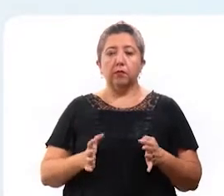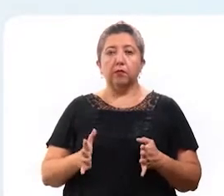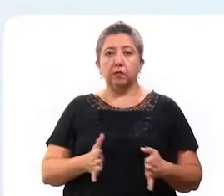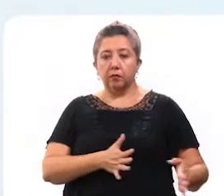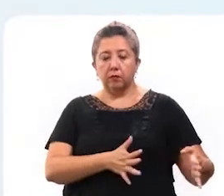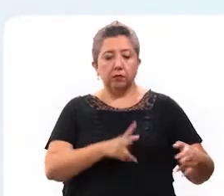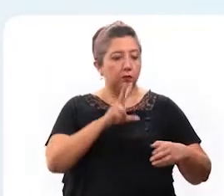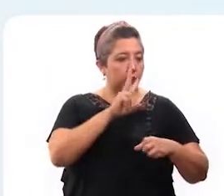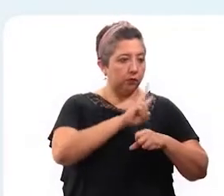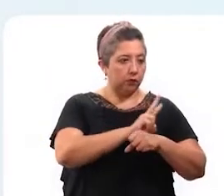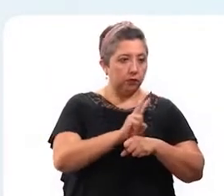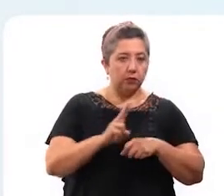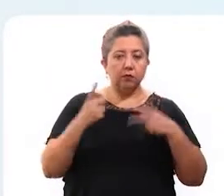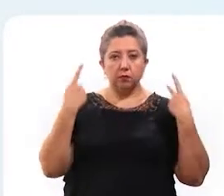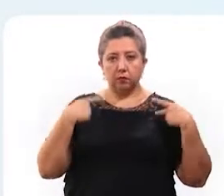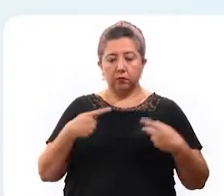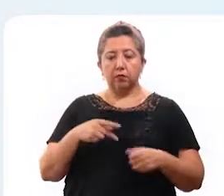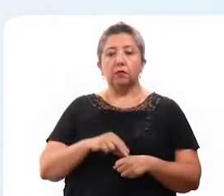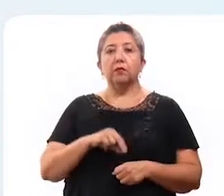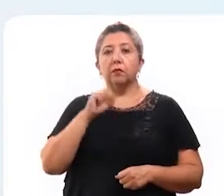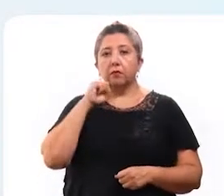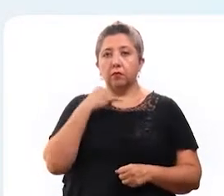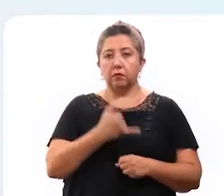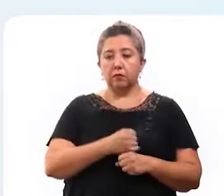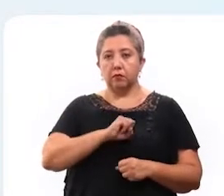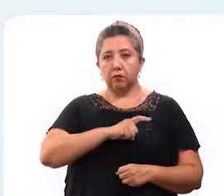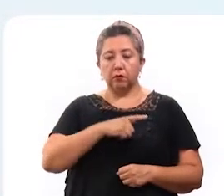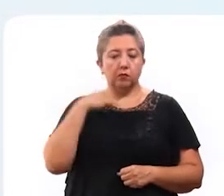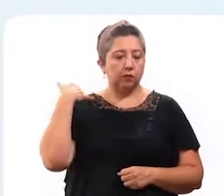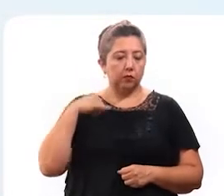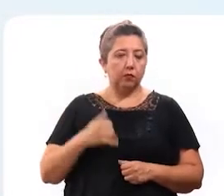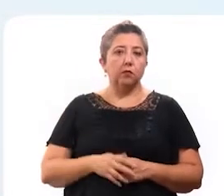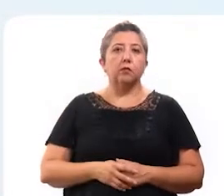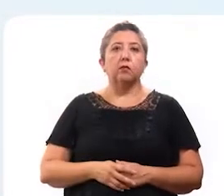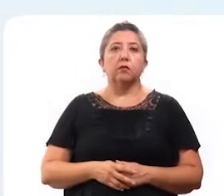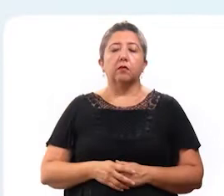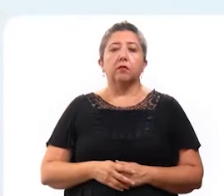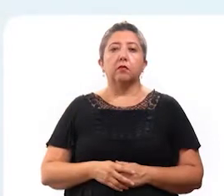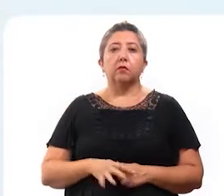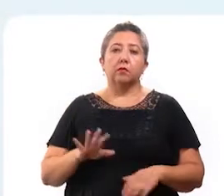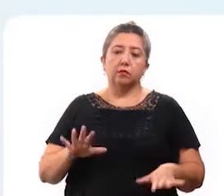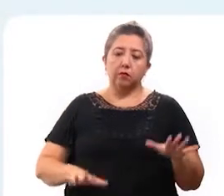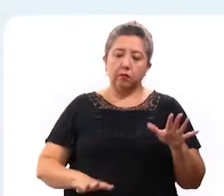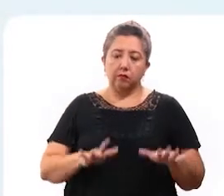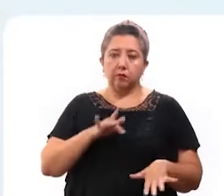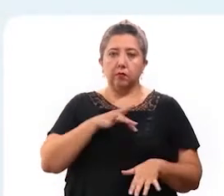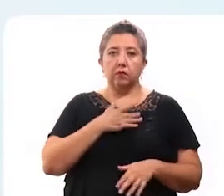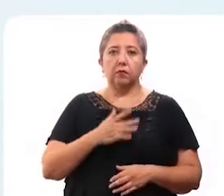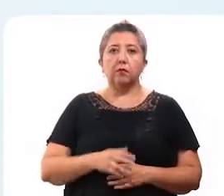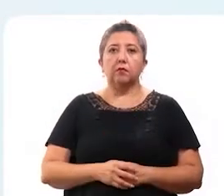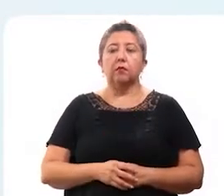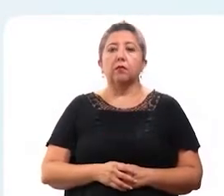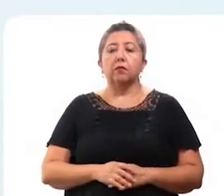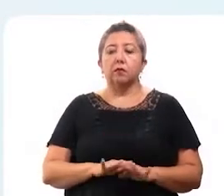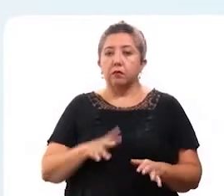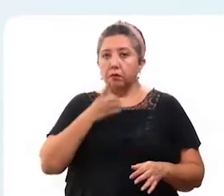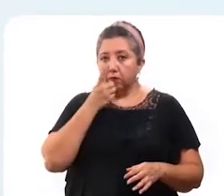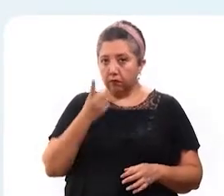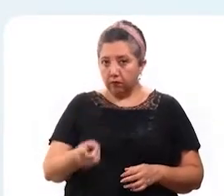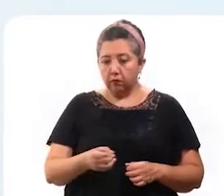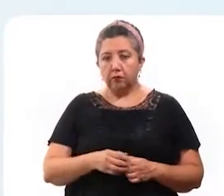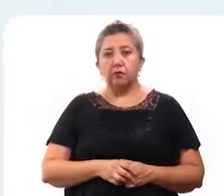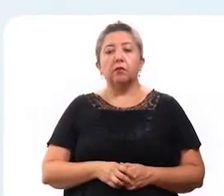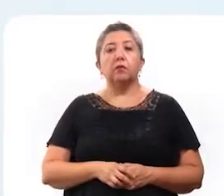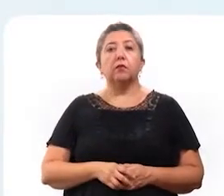estables, aislados, monitoreados por personal médico de los servicios de salud de Yucatán. Presentan síntomas leves. Como ya